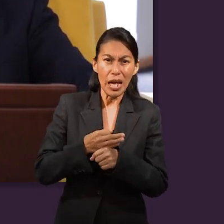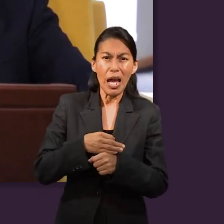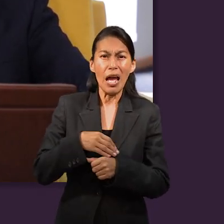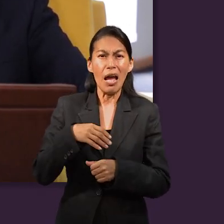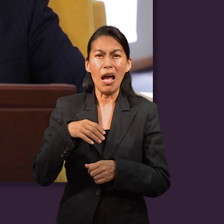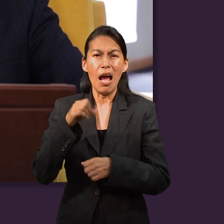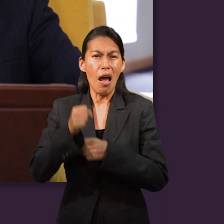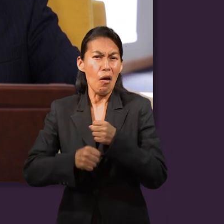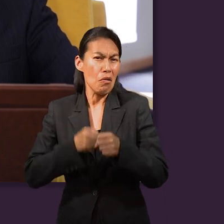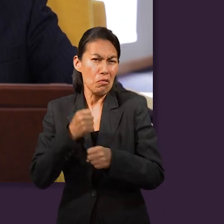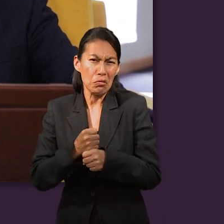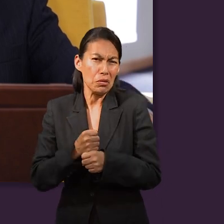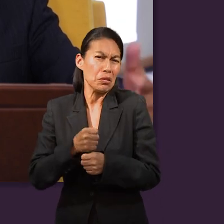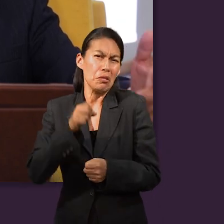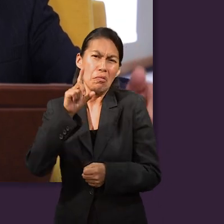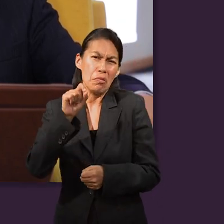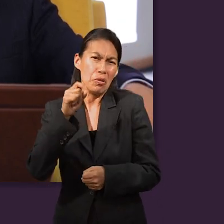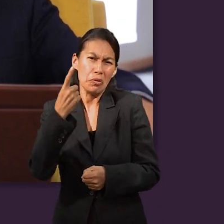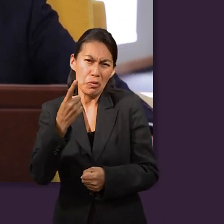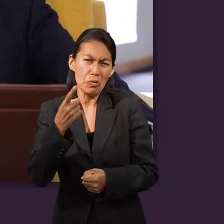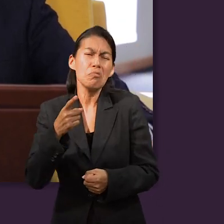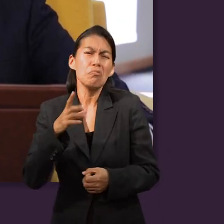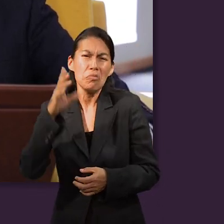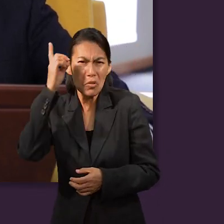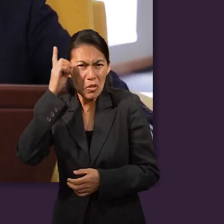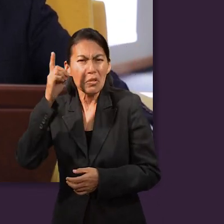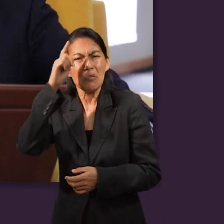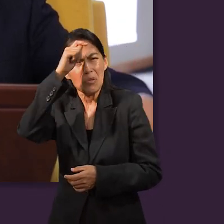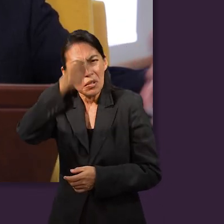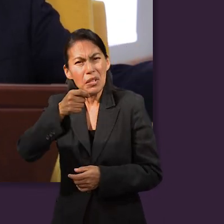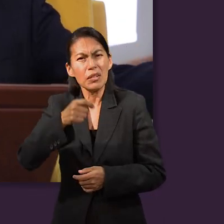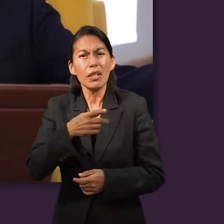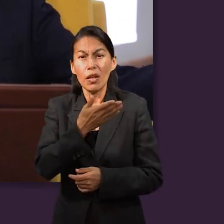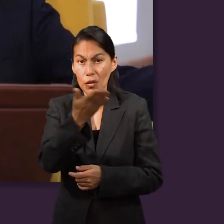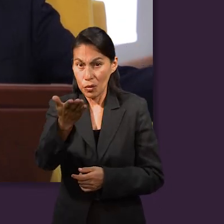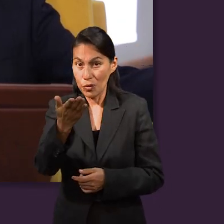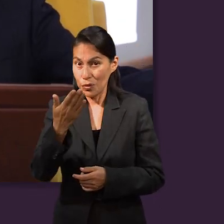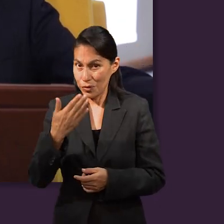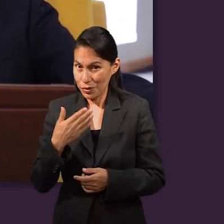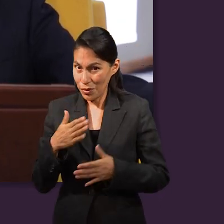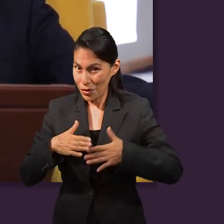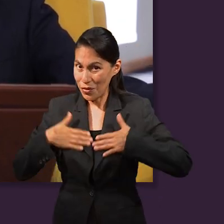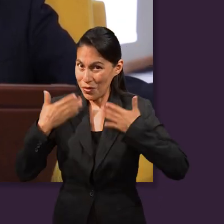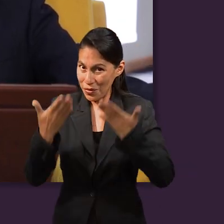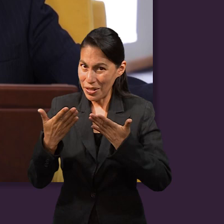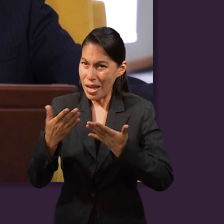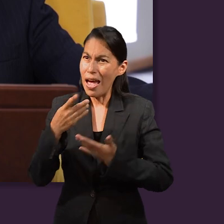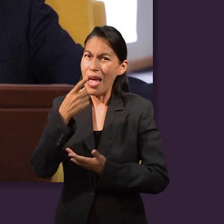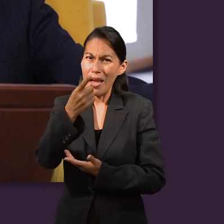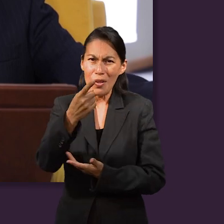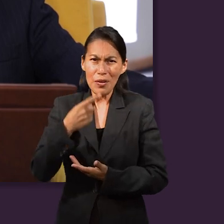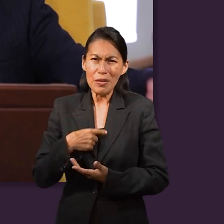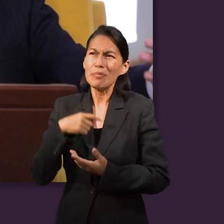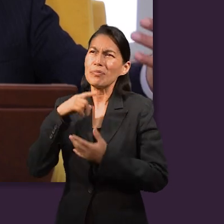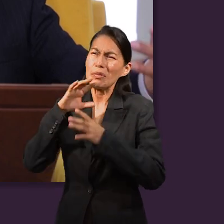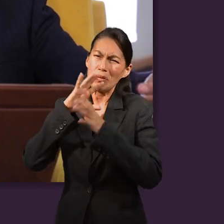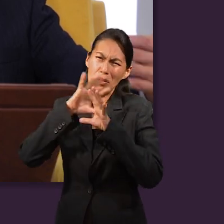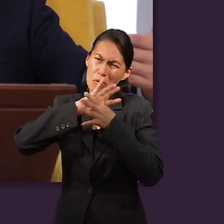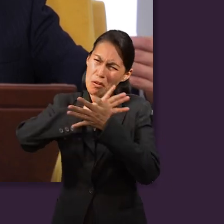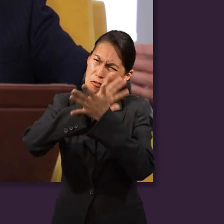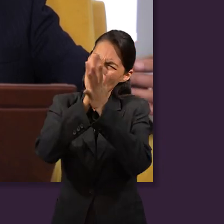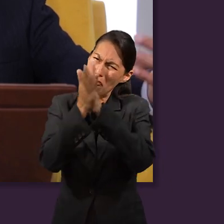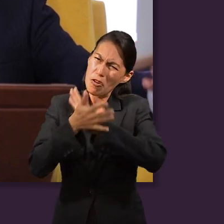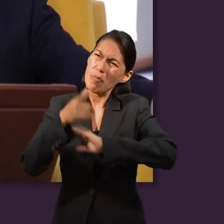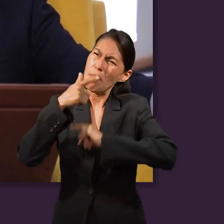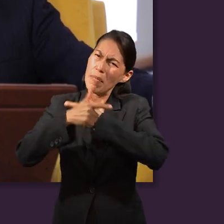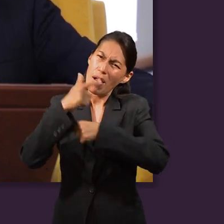si estás dispuesto a hacer por ti y por mí en este siglo siglo 21 te invito a que confiamos en este dios que puede hacer de